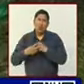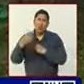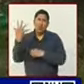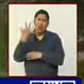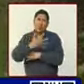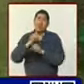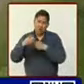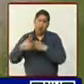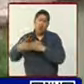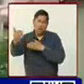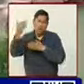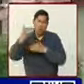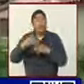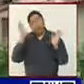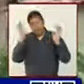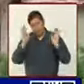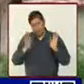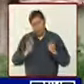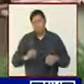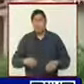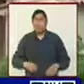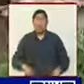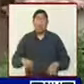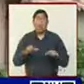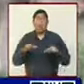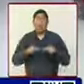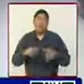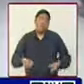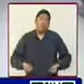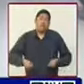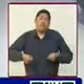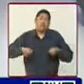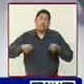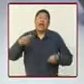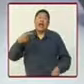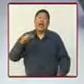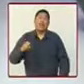Entonces, garantiza no solo combustible líquido, sino también de GLP. Y los bloqueos